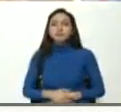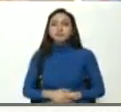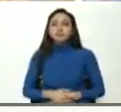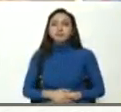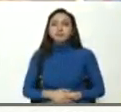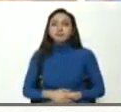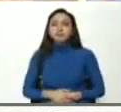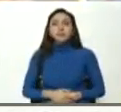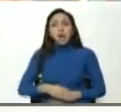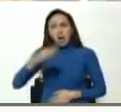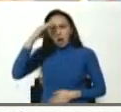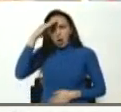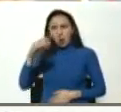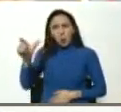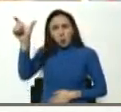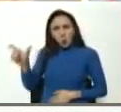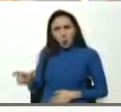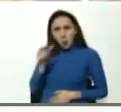a un oficial